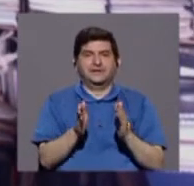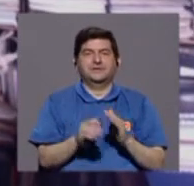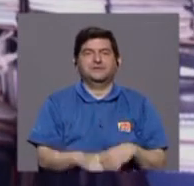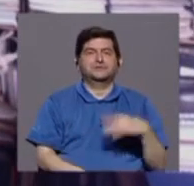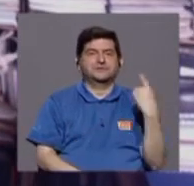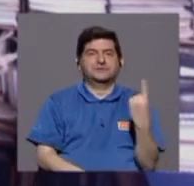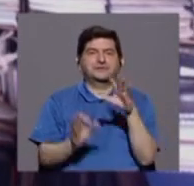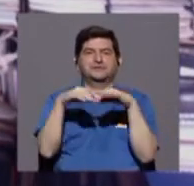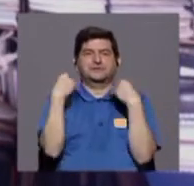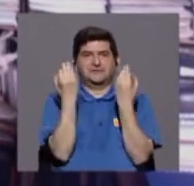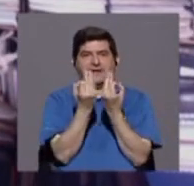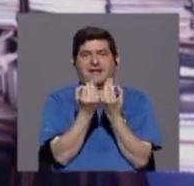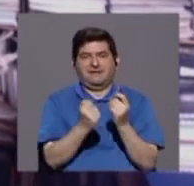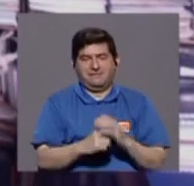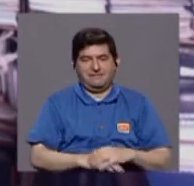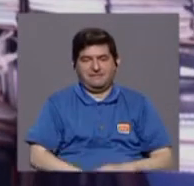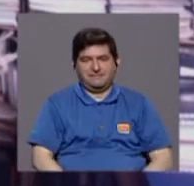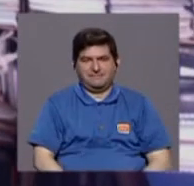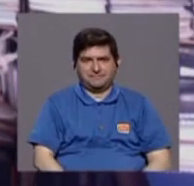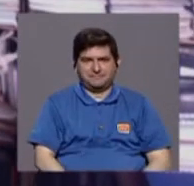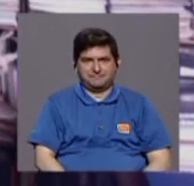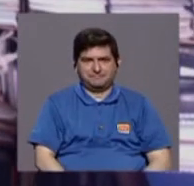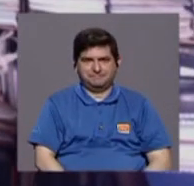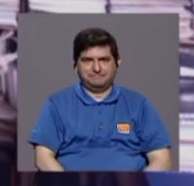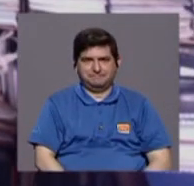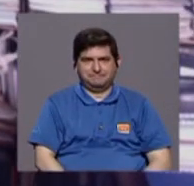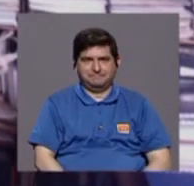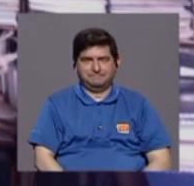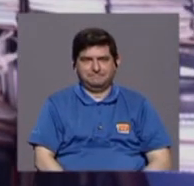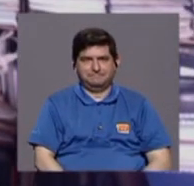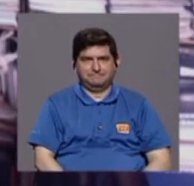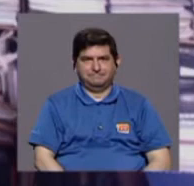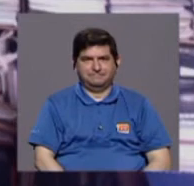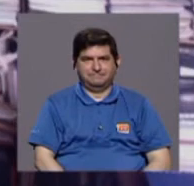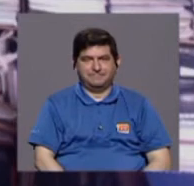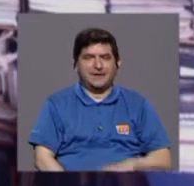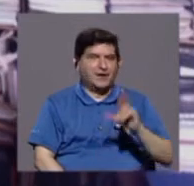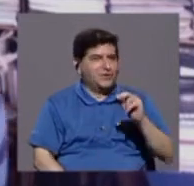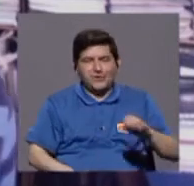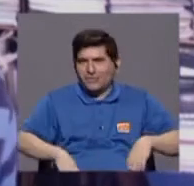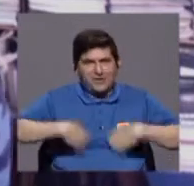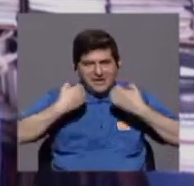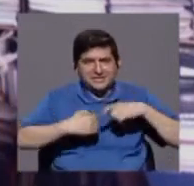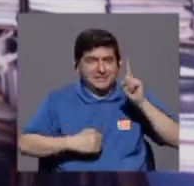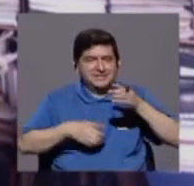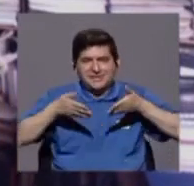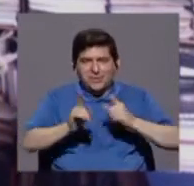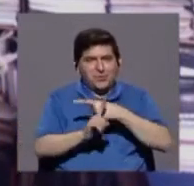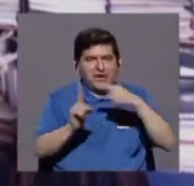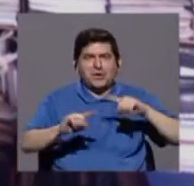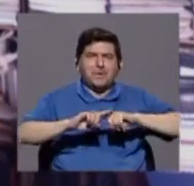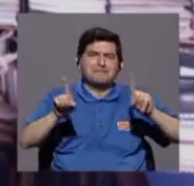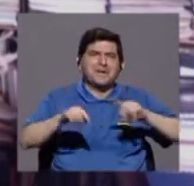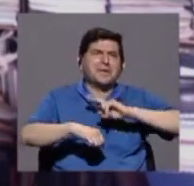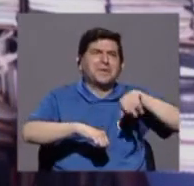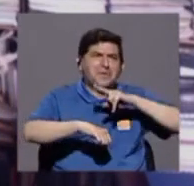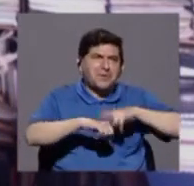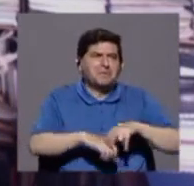Entre uno son promedios, ¿verdad? No, en la realidad no puede haber un hijo y medio, pero en promedio serían entre